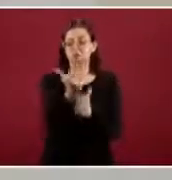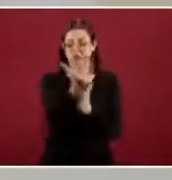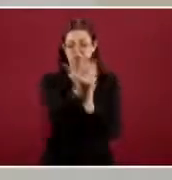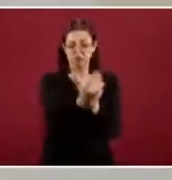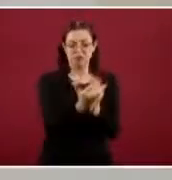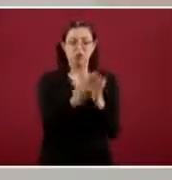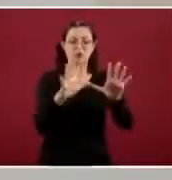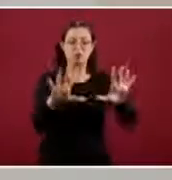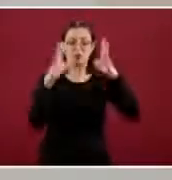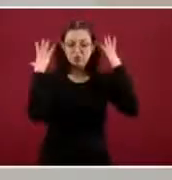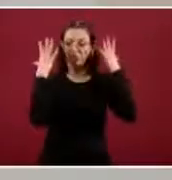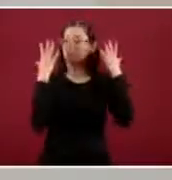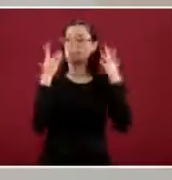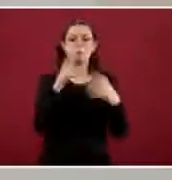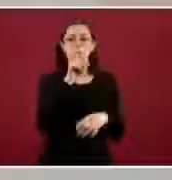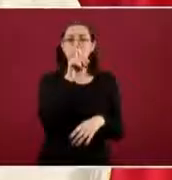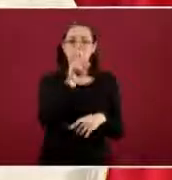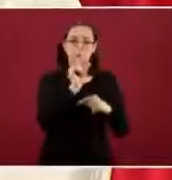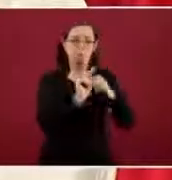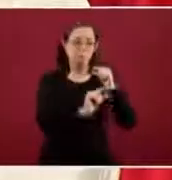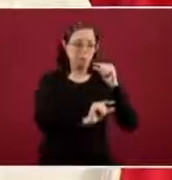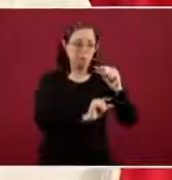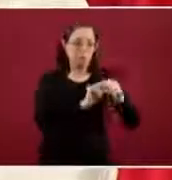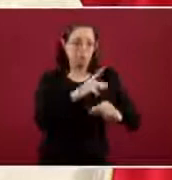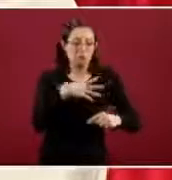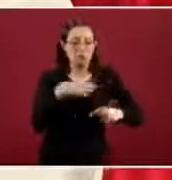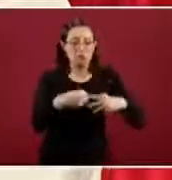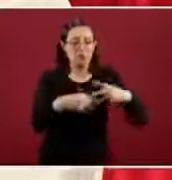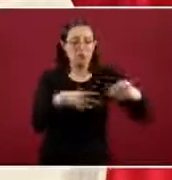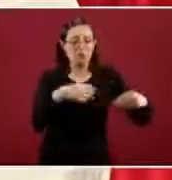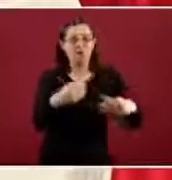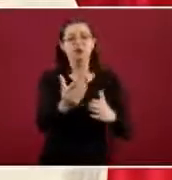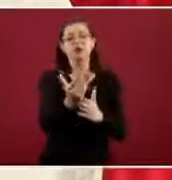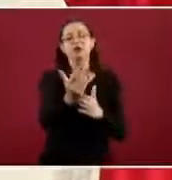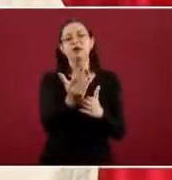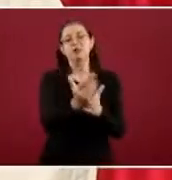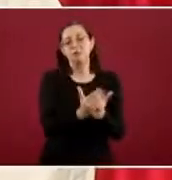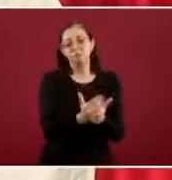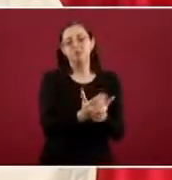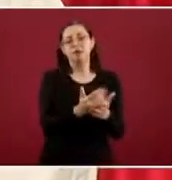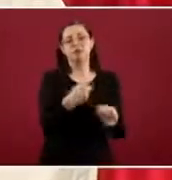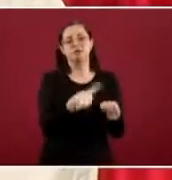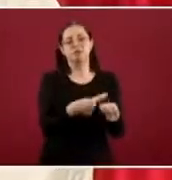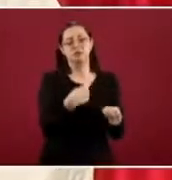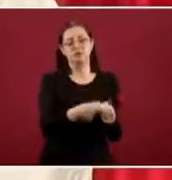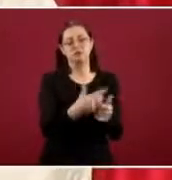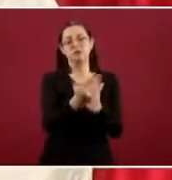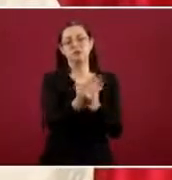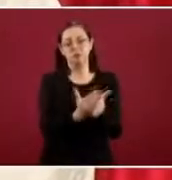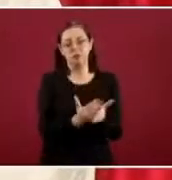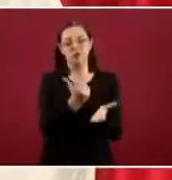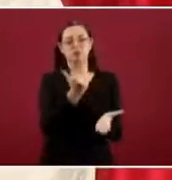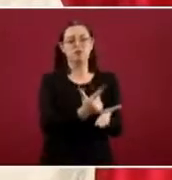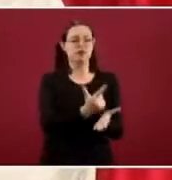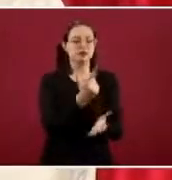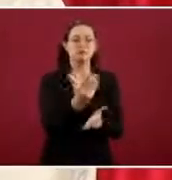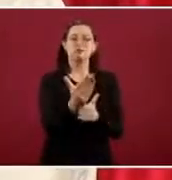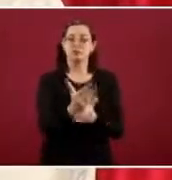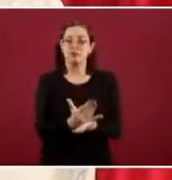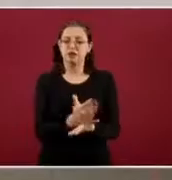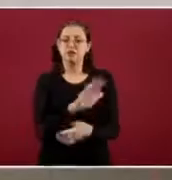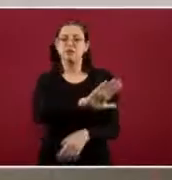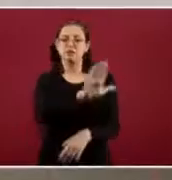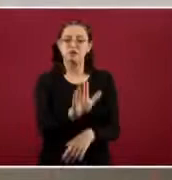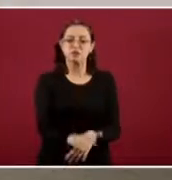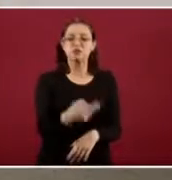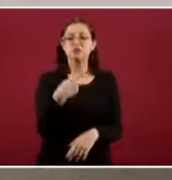velocidad más lenta de los contagios, menos casos graves y también menos defunciones, sino que